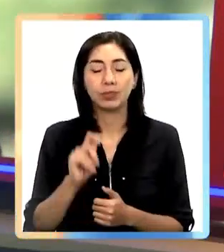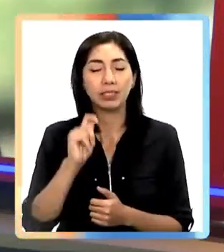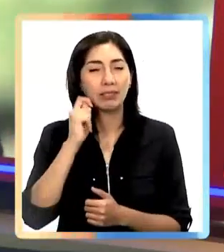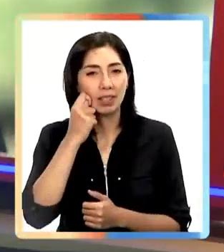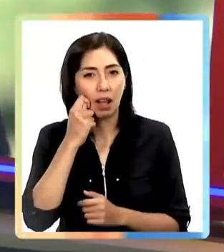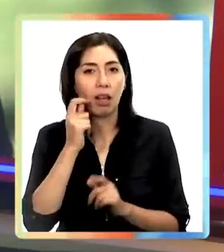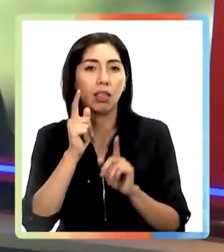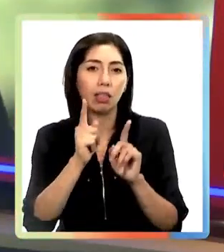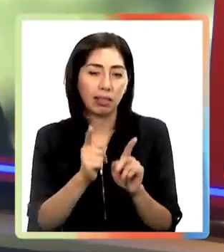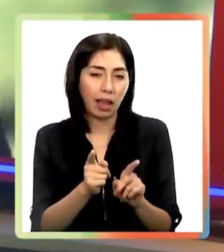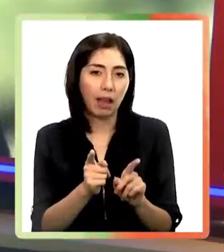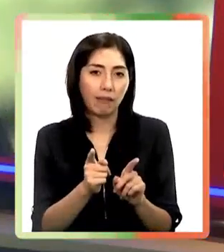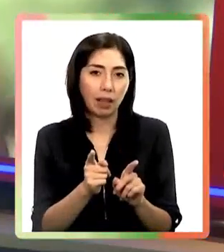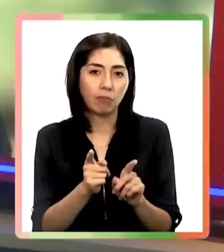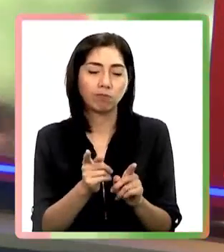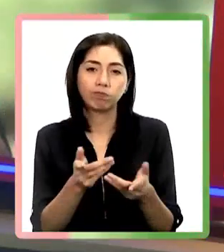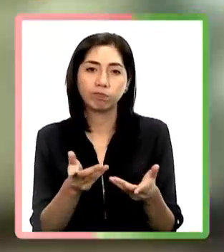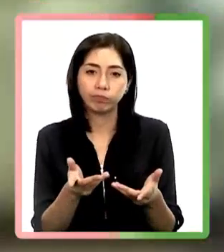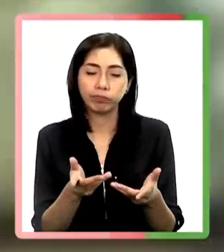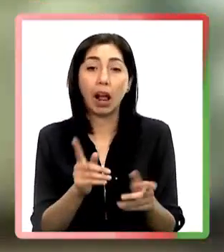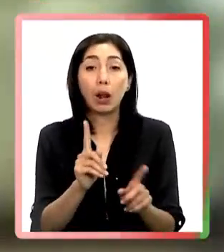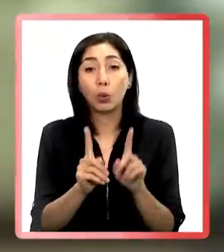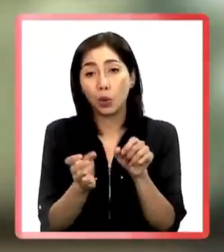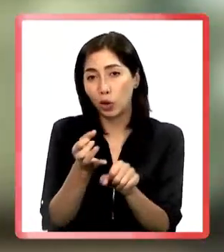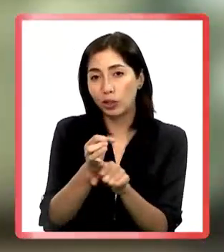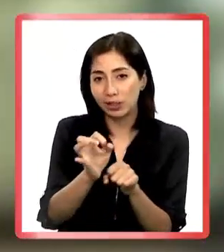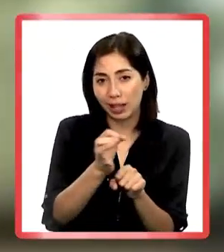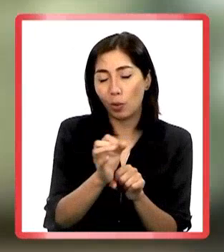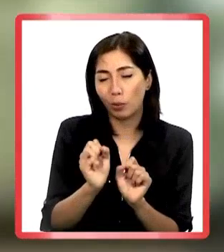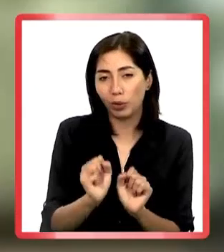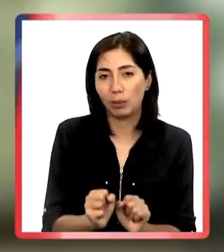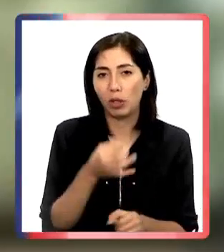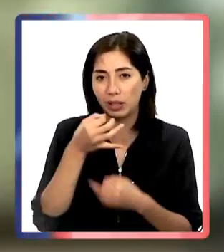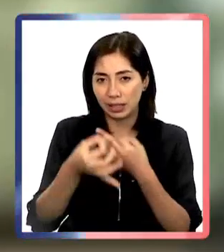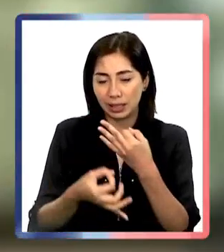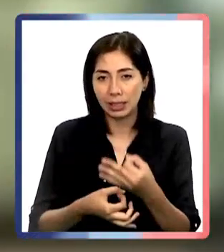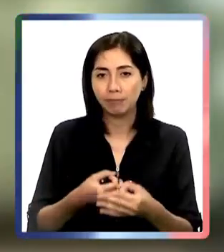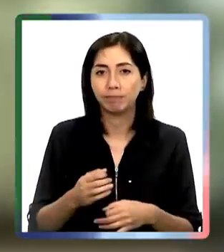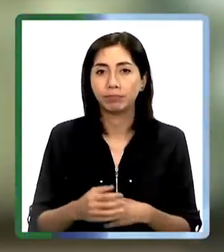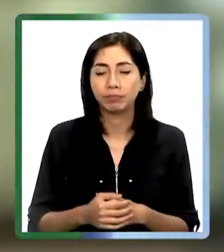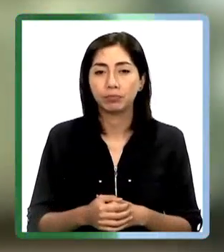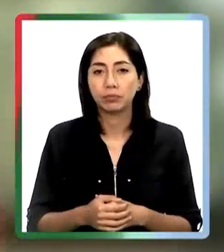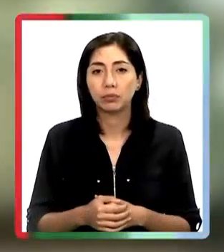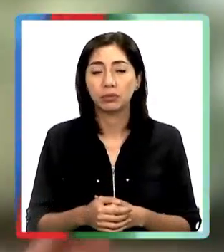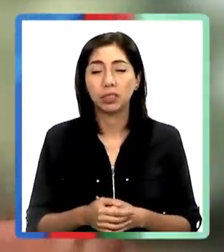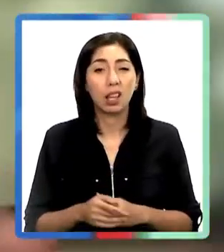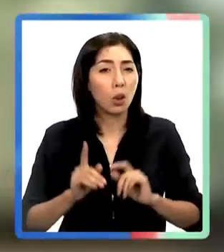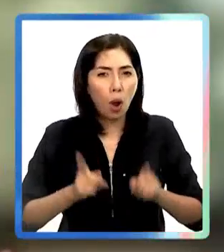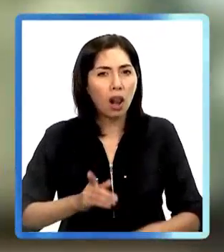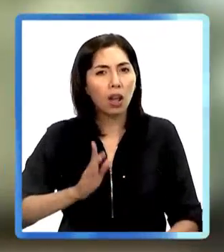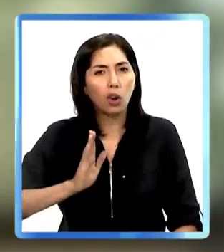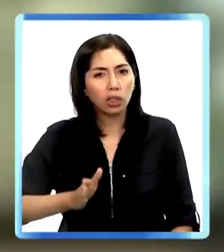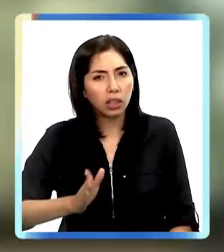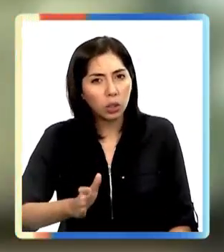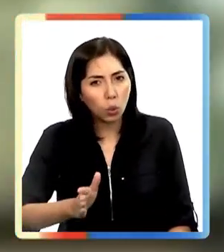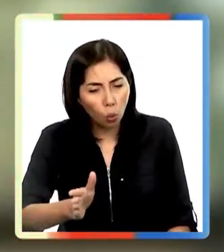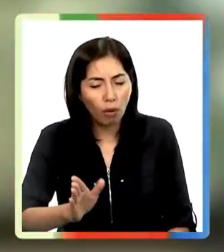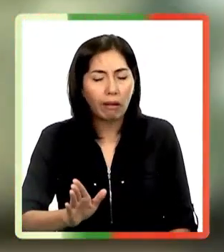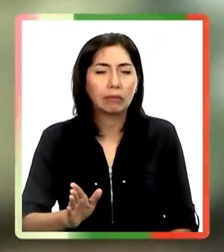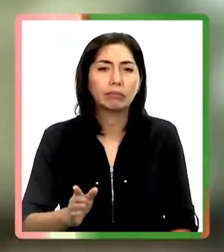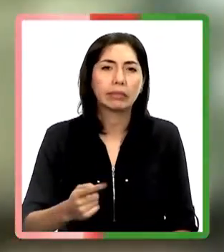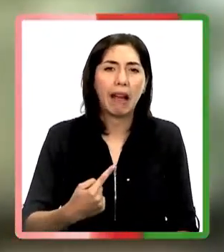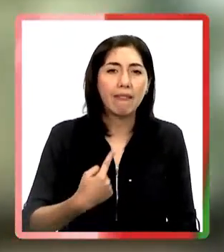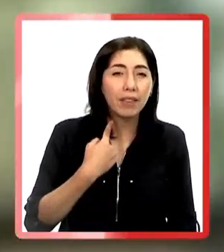que debiera resolverse más o menos solita o con algunos tips que podemos dar. Si eso persiste en el tiempo y empieza